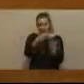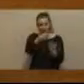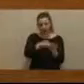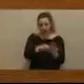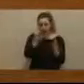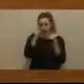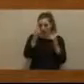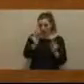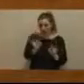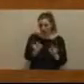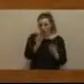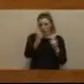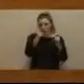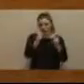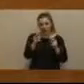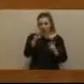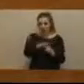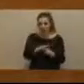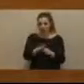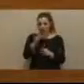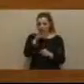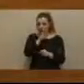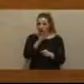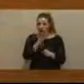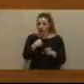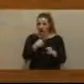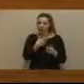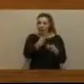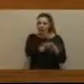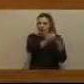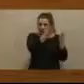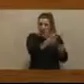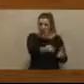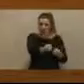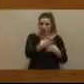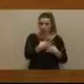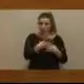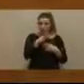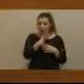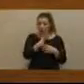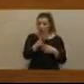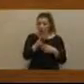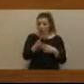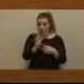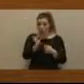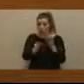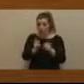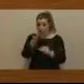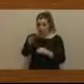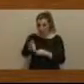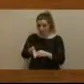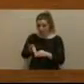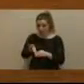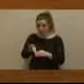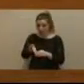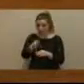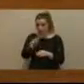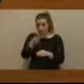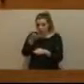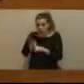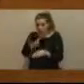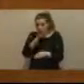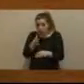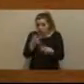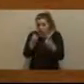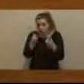Hombre, yo le había pedido una intervención que me dijese que, aparte de ir a la Fiscalía, que fueron porque no les queda más remedio,